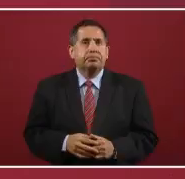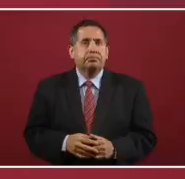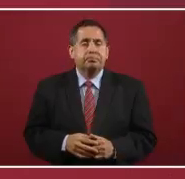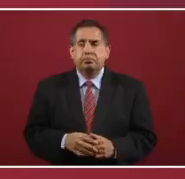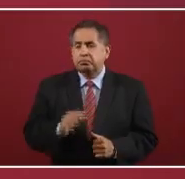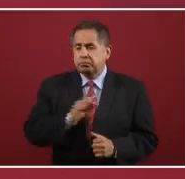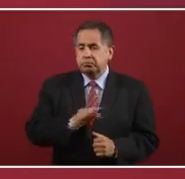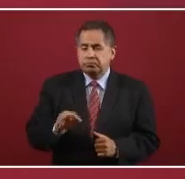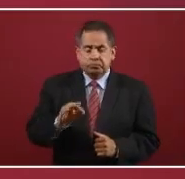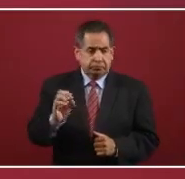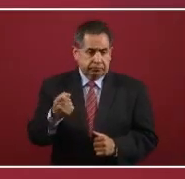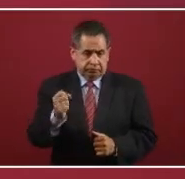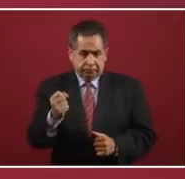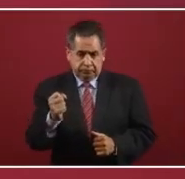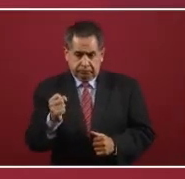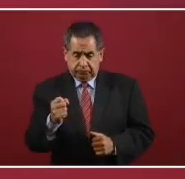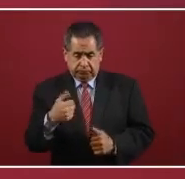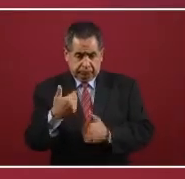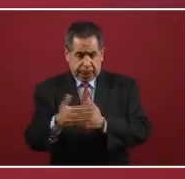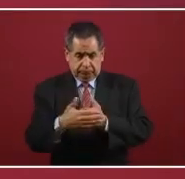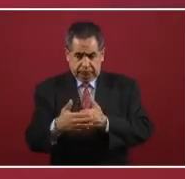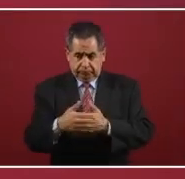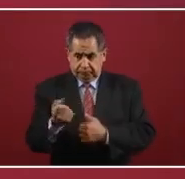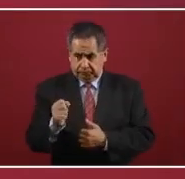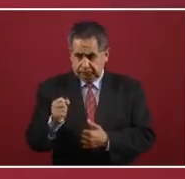a más tardar en septiembre